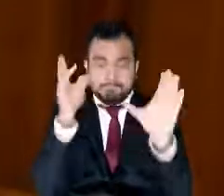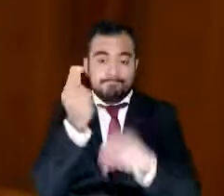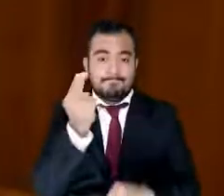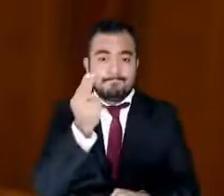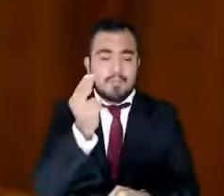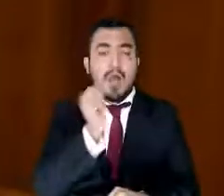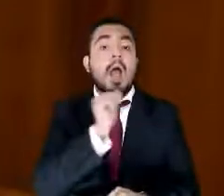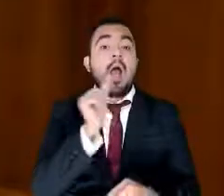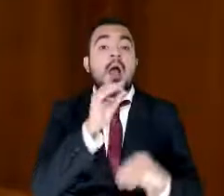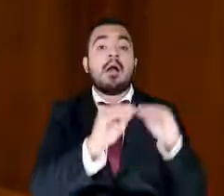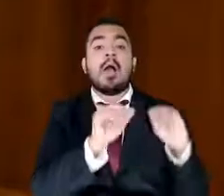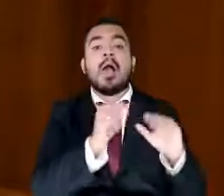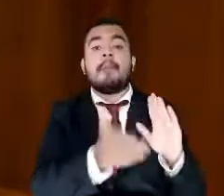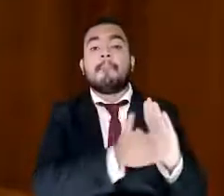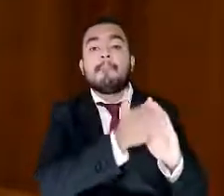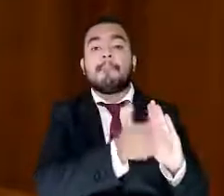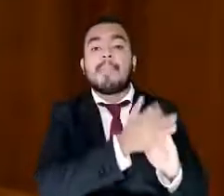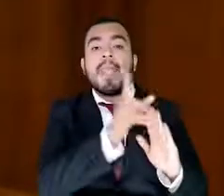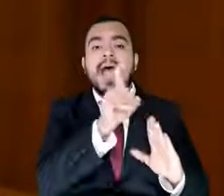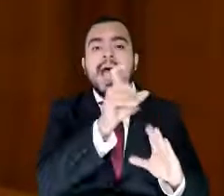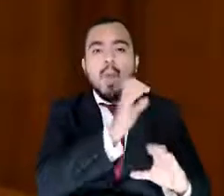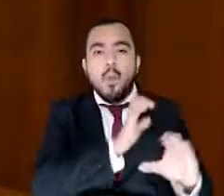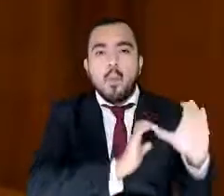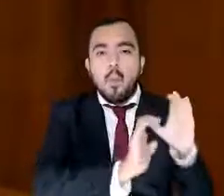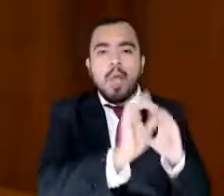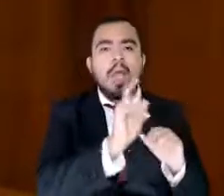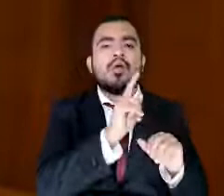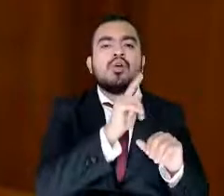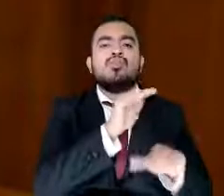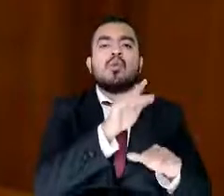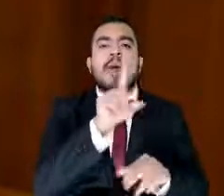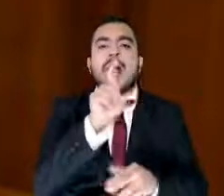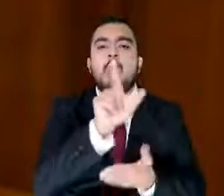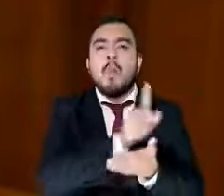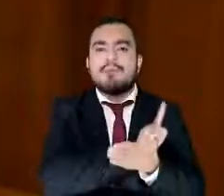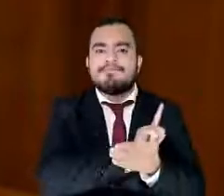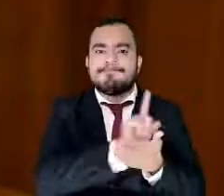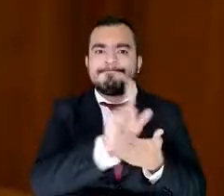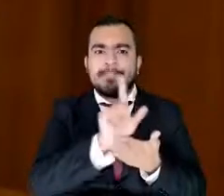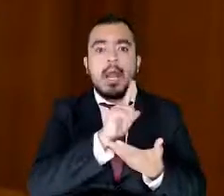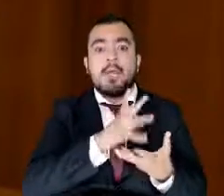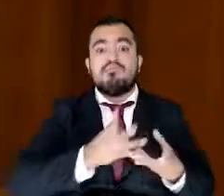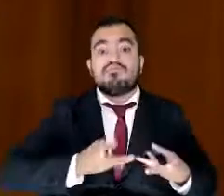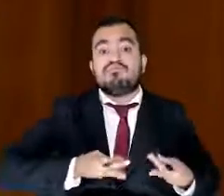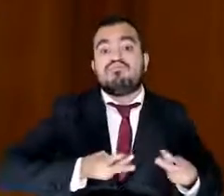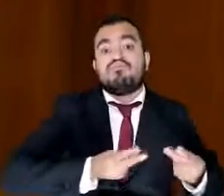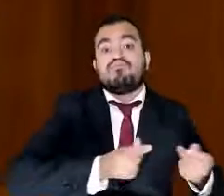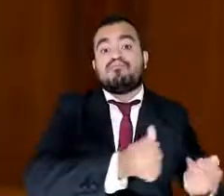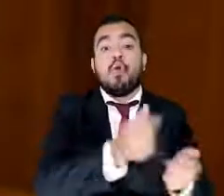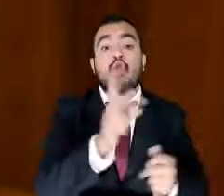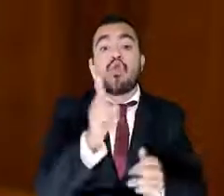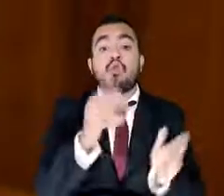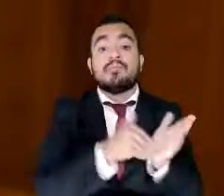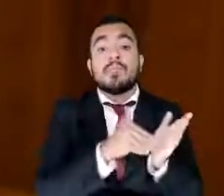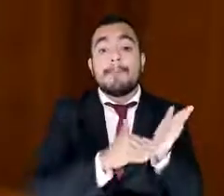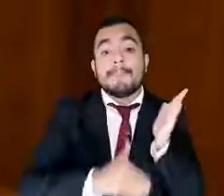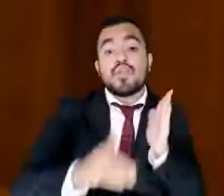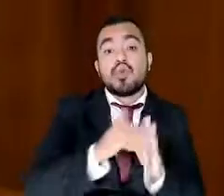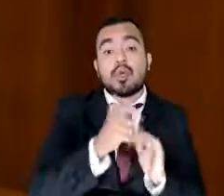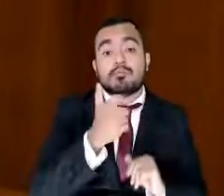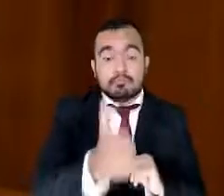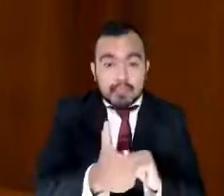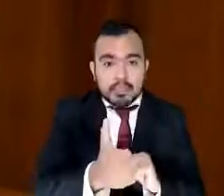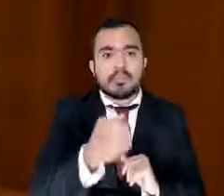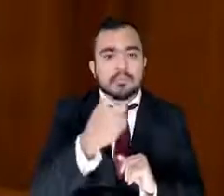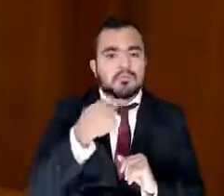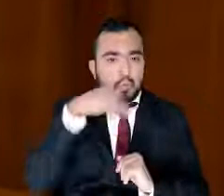los proyectos hidráulicos y principalmente los que tienen que ver con agua potable, pues ahí se han invertido más de 2.000 millones de pesos y yo creo que eso es algo que